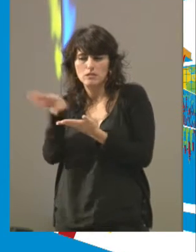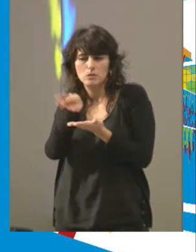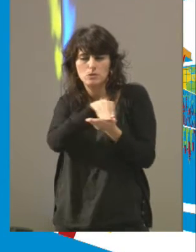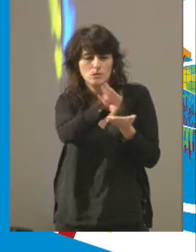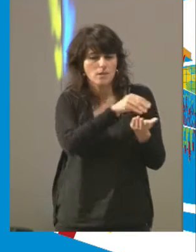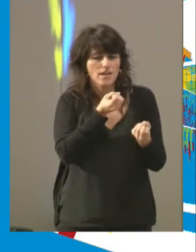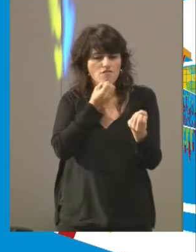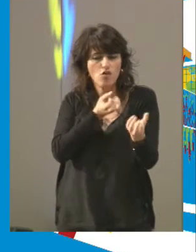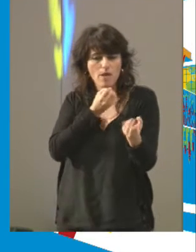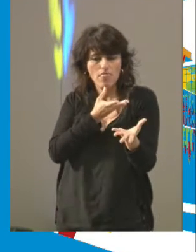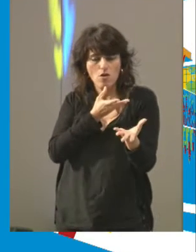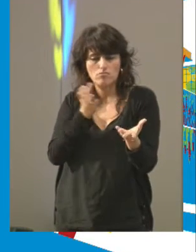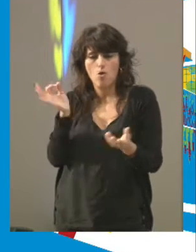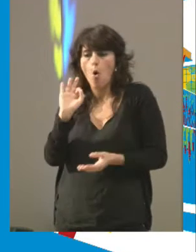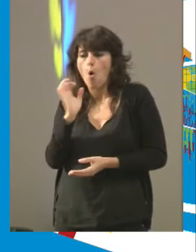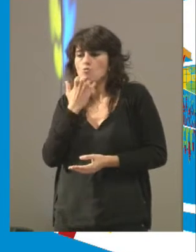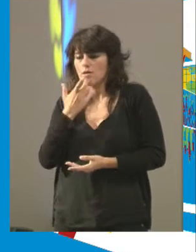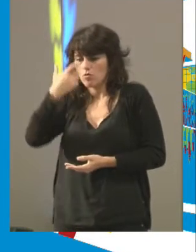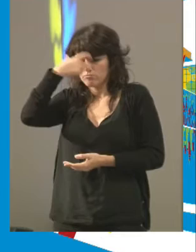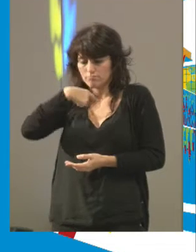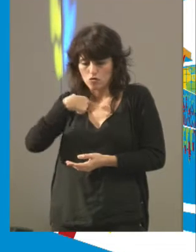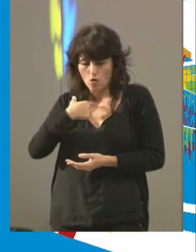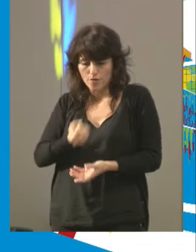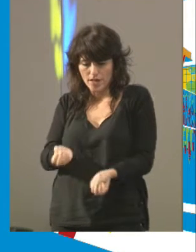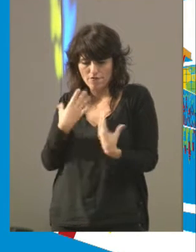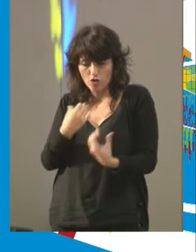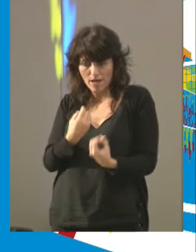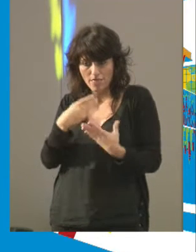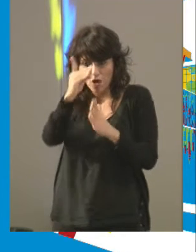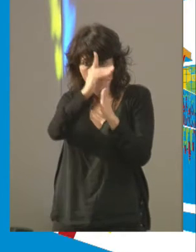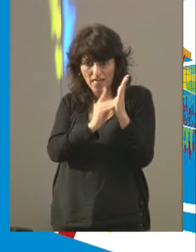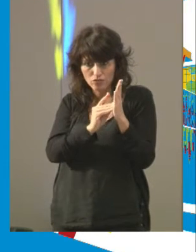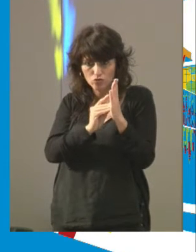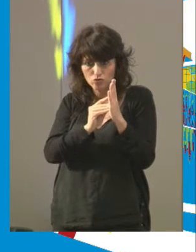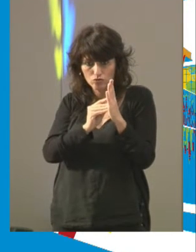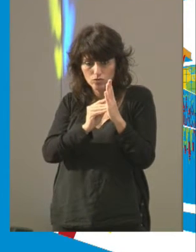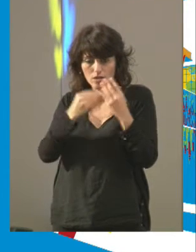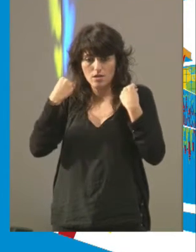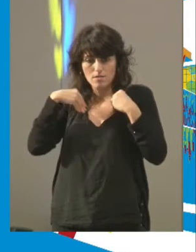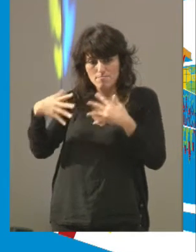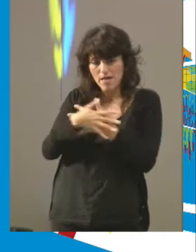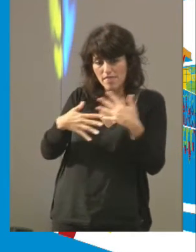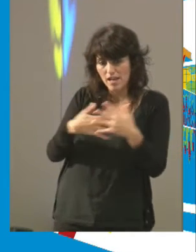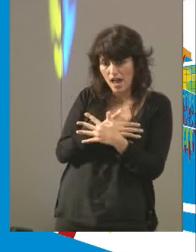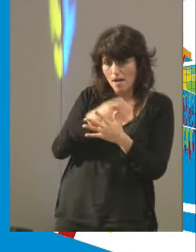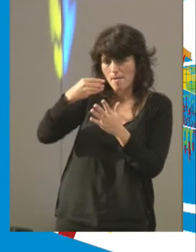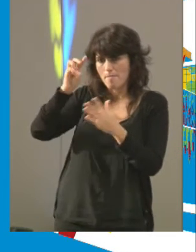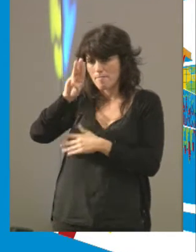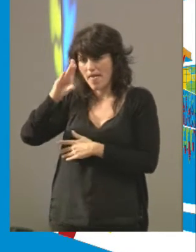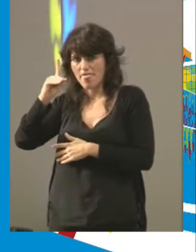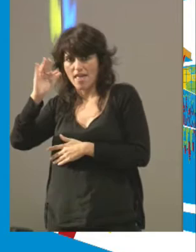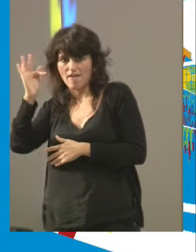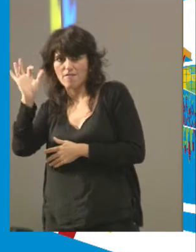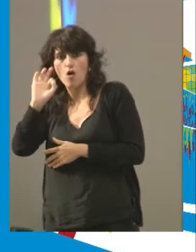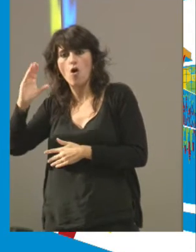¿Qué pasaría yo si puedo tener la información de los datos de producción mezclada con la información de los PDFs o el CRM